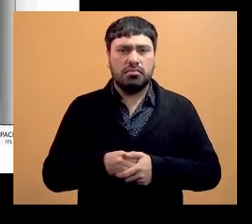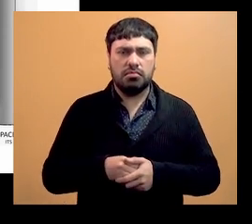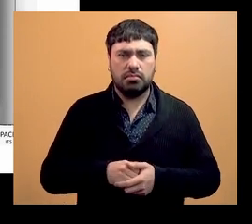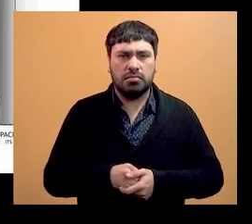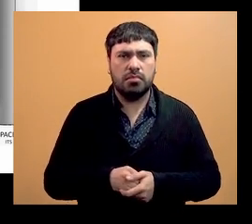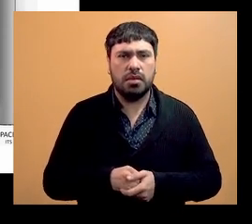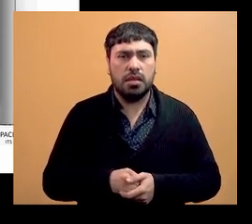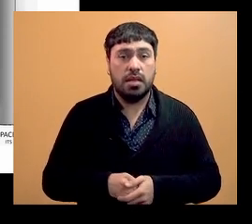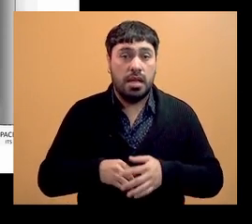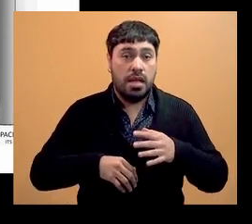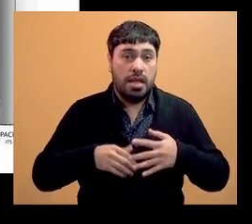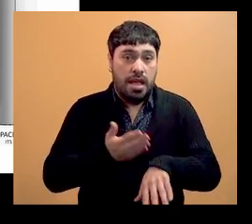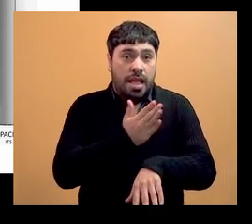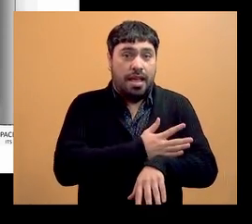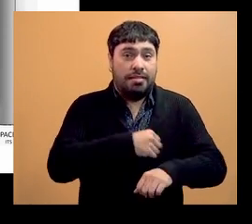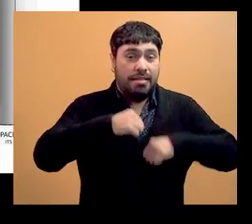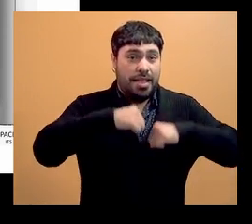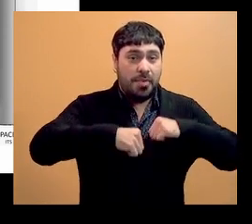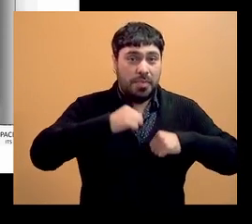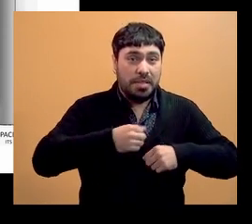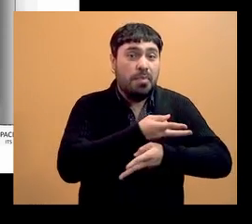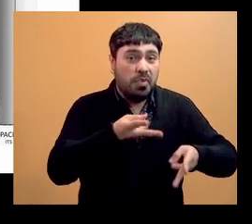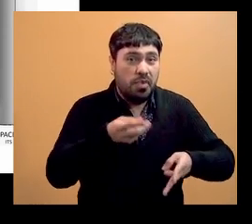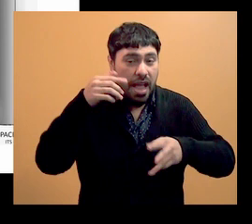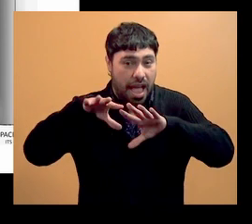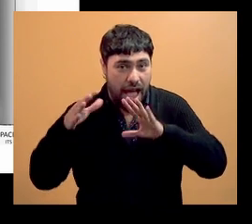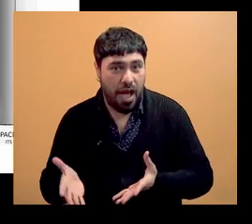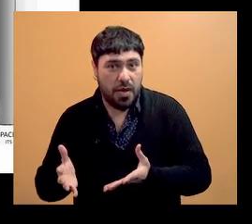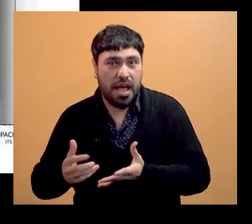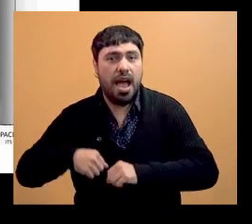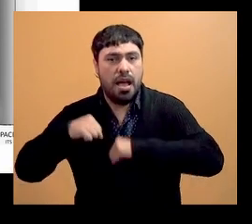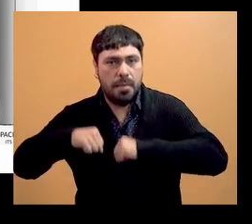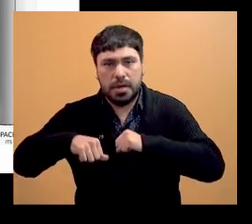esto, dentro del tema de desarrollo de tecnologías espaciales, me refiero.